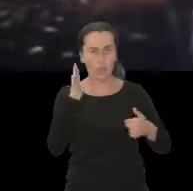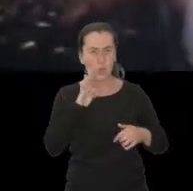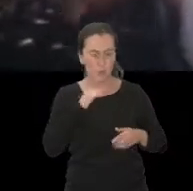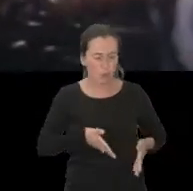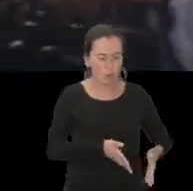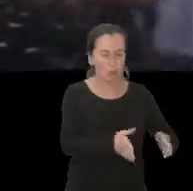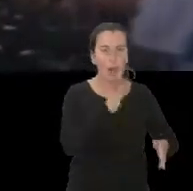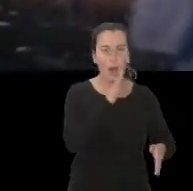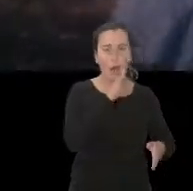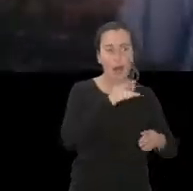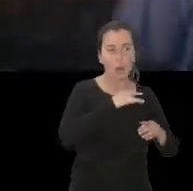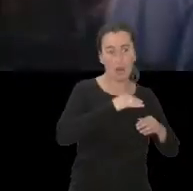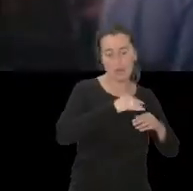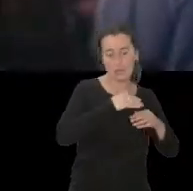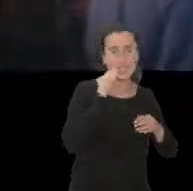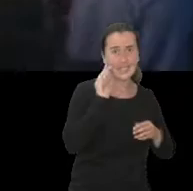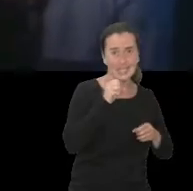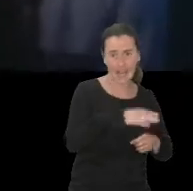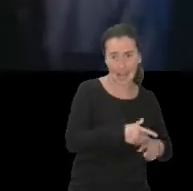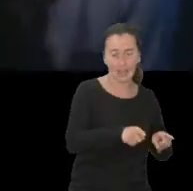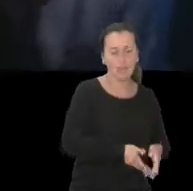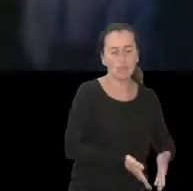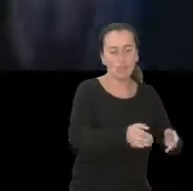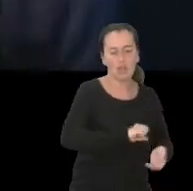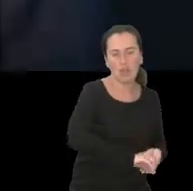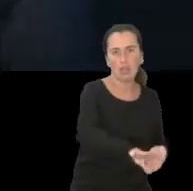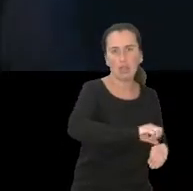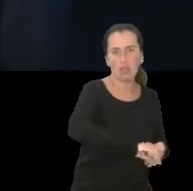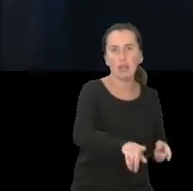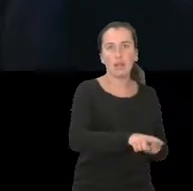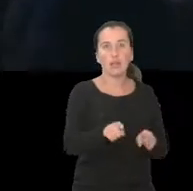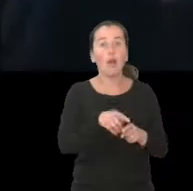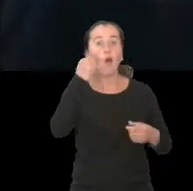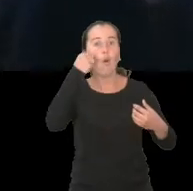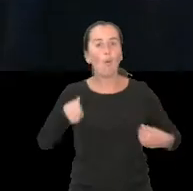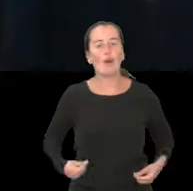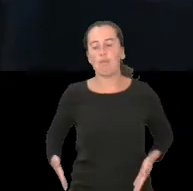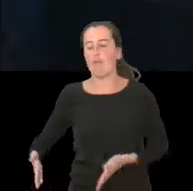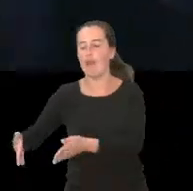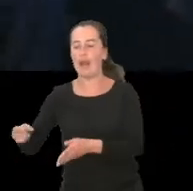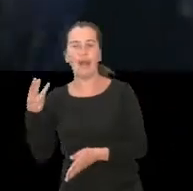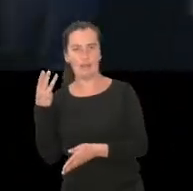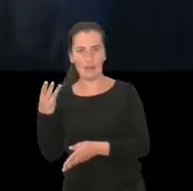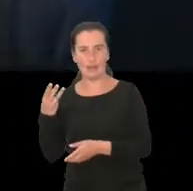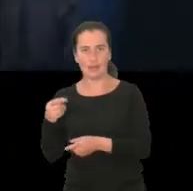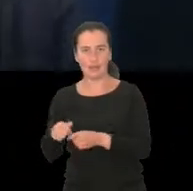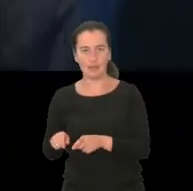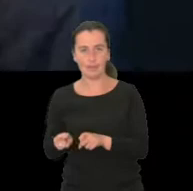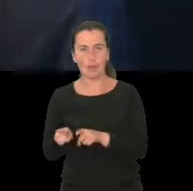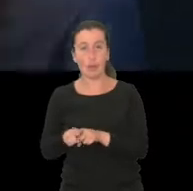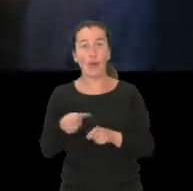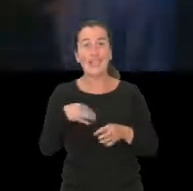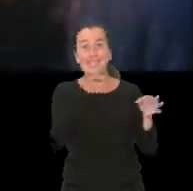que arrastraba una corriente de agua salada, mientras que el cuerpo pasaba al canal 3. Una